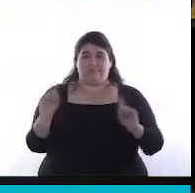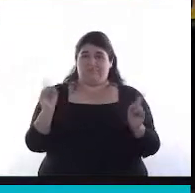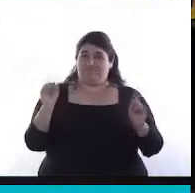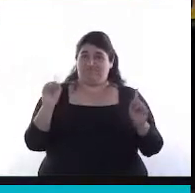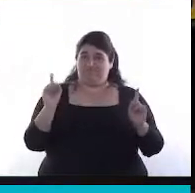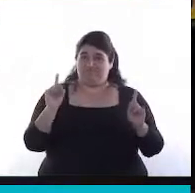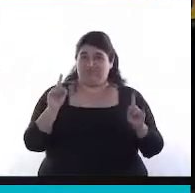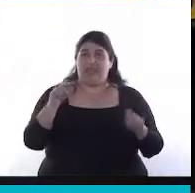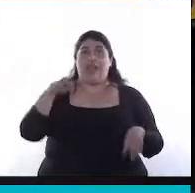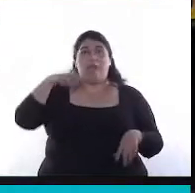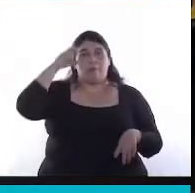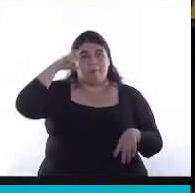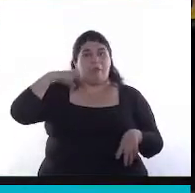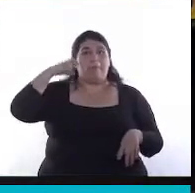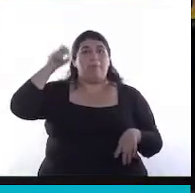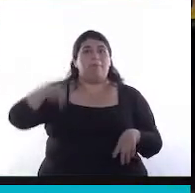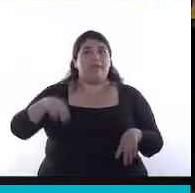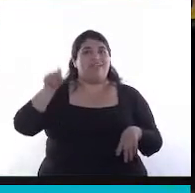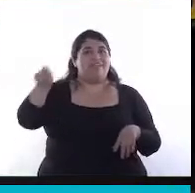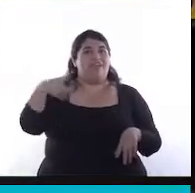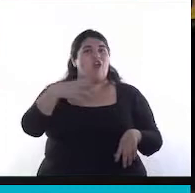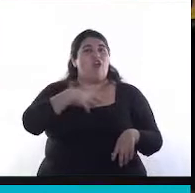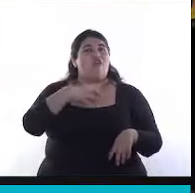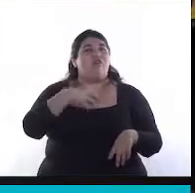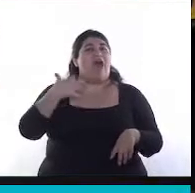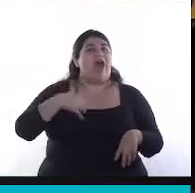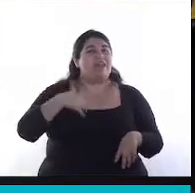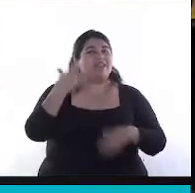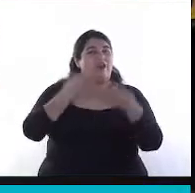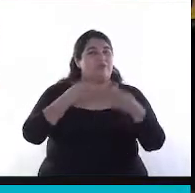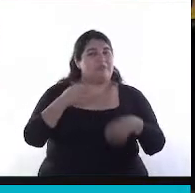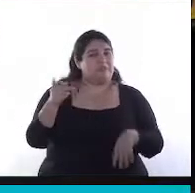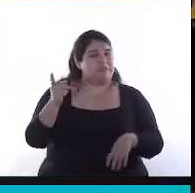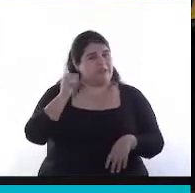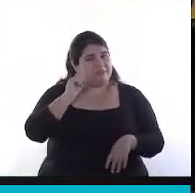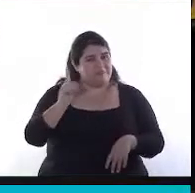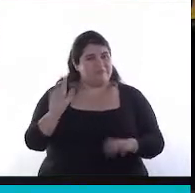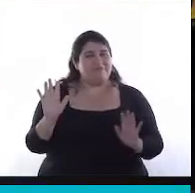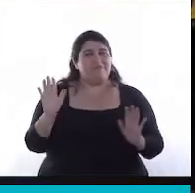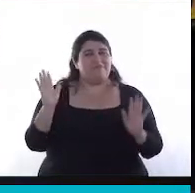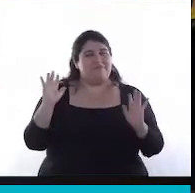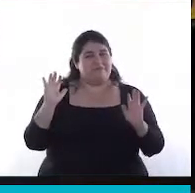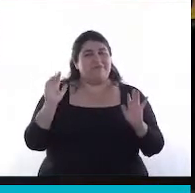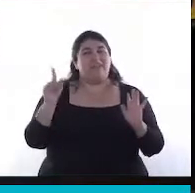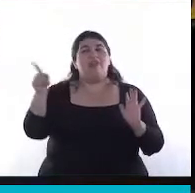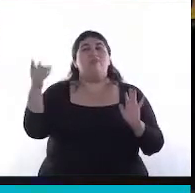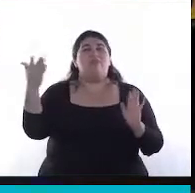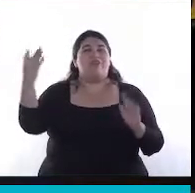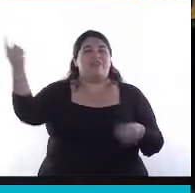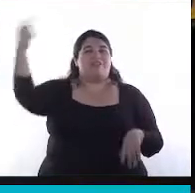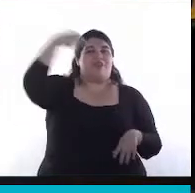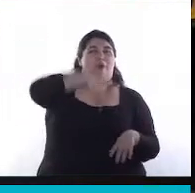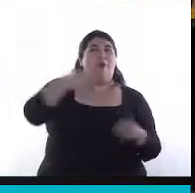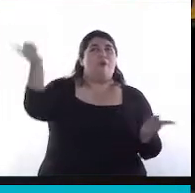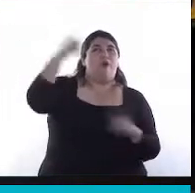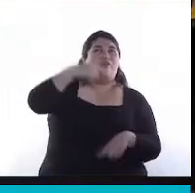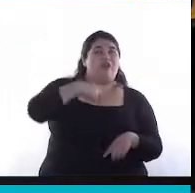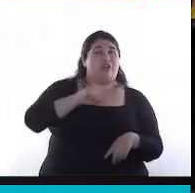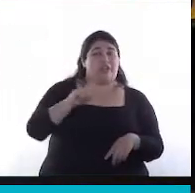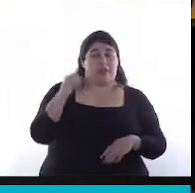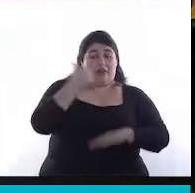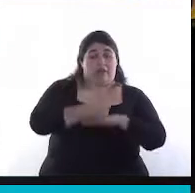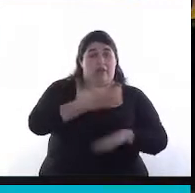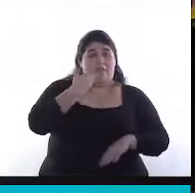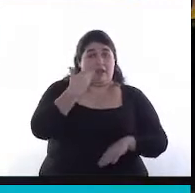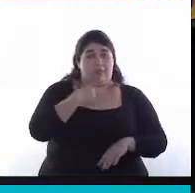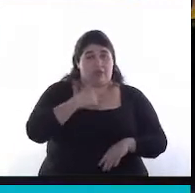que no confía en la justicia argentina y por eso no quiere venir a su país apuesta declaración significa el vio